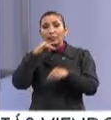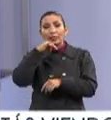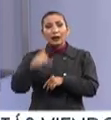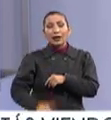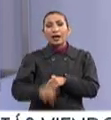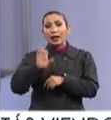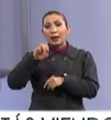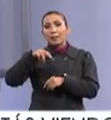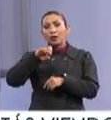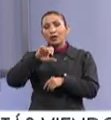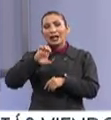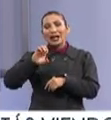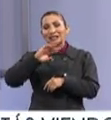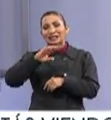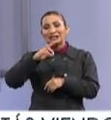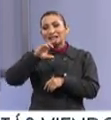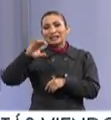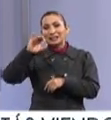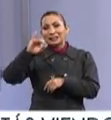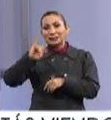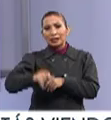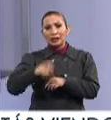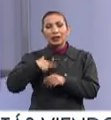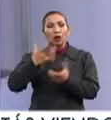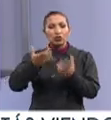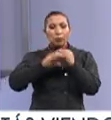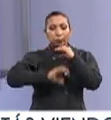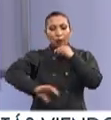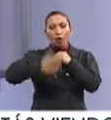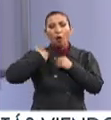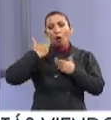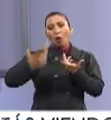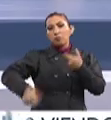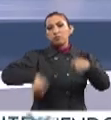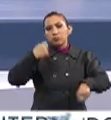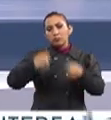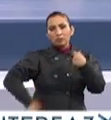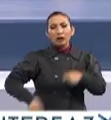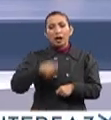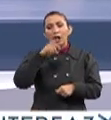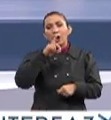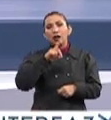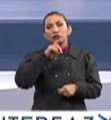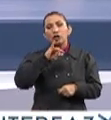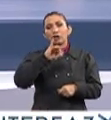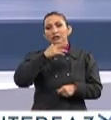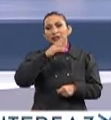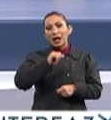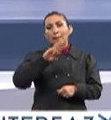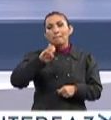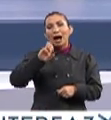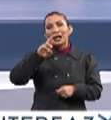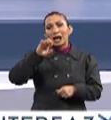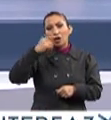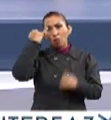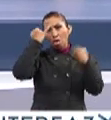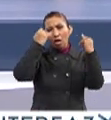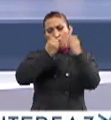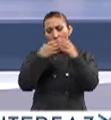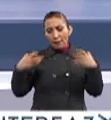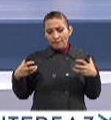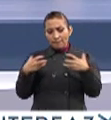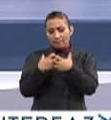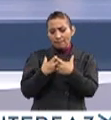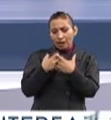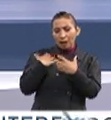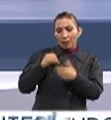italianos, Emanuele Chisi y Luca Santaniello en el saxofón y en la batería, Alyosha Barreiro, que innova con esta fusión de